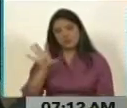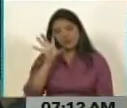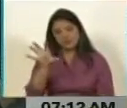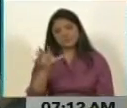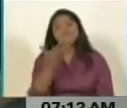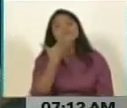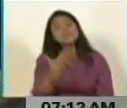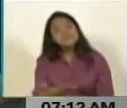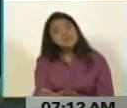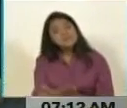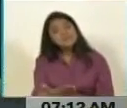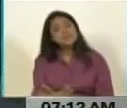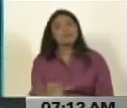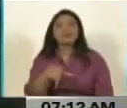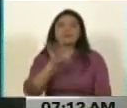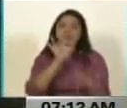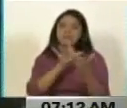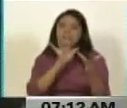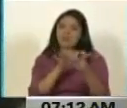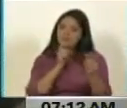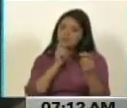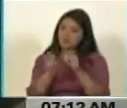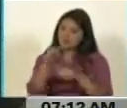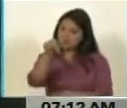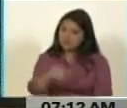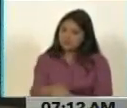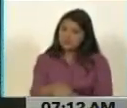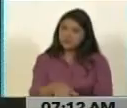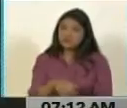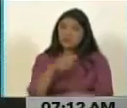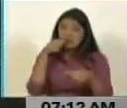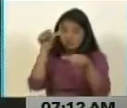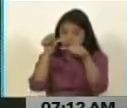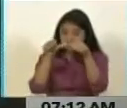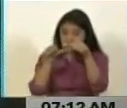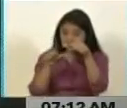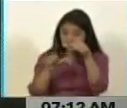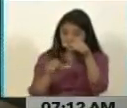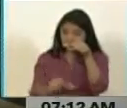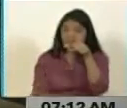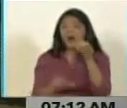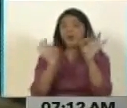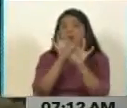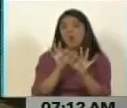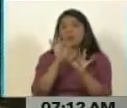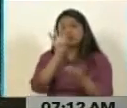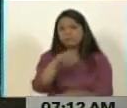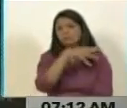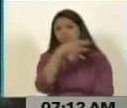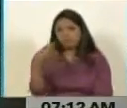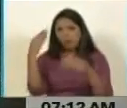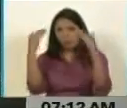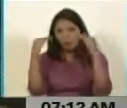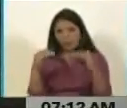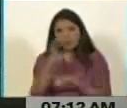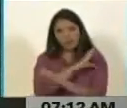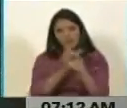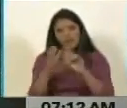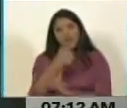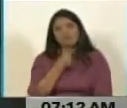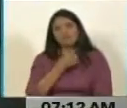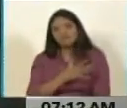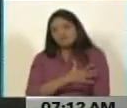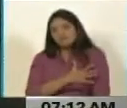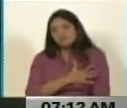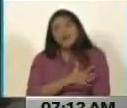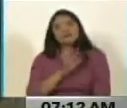Freddy, por estar con nosotros y darnos detalles de esta programación cultural que realmente nos encanta como venezolanos